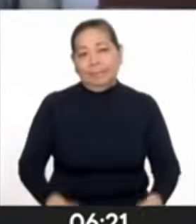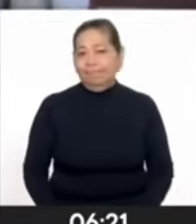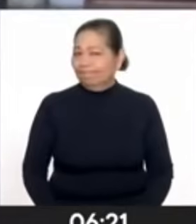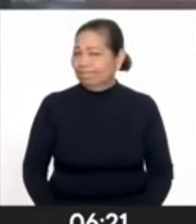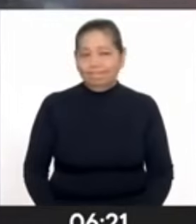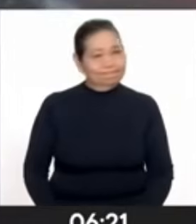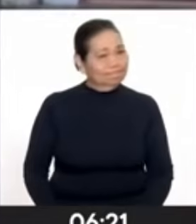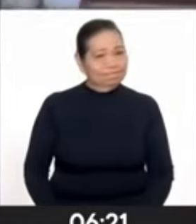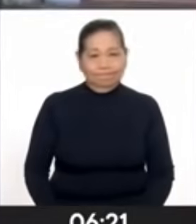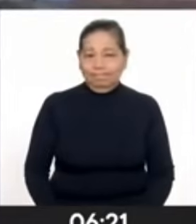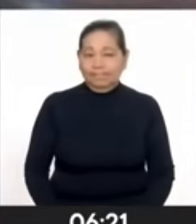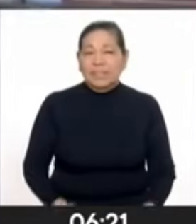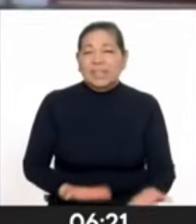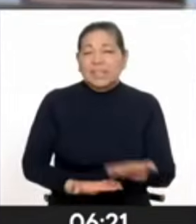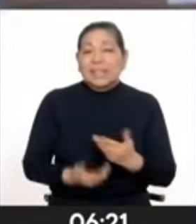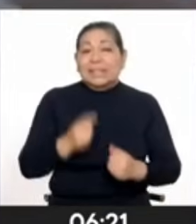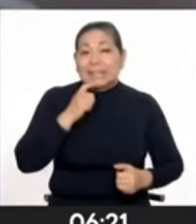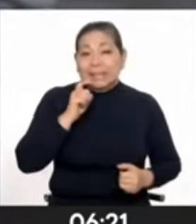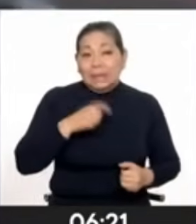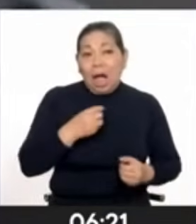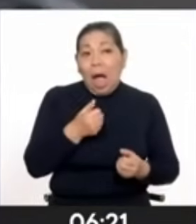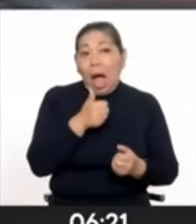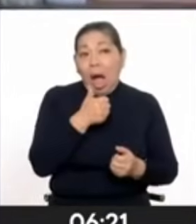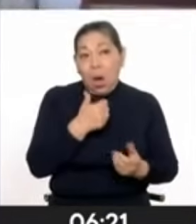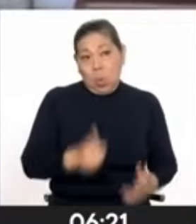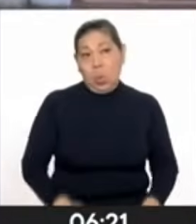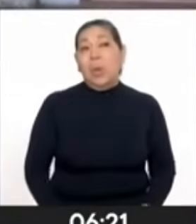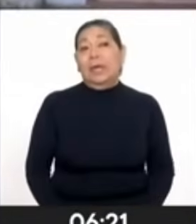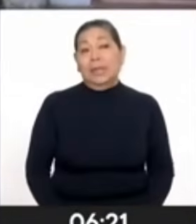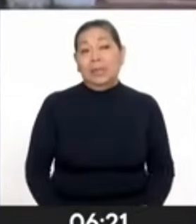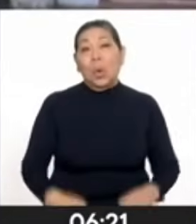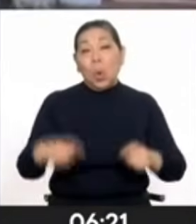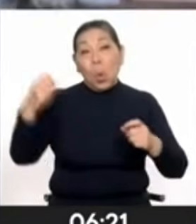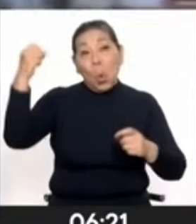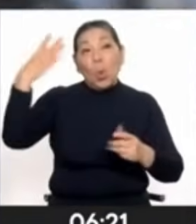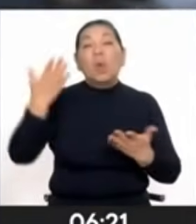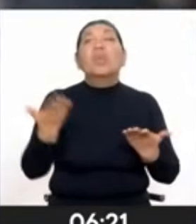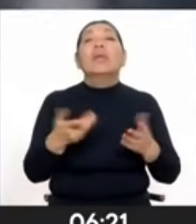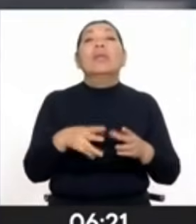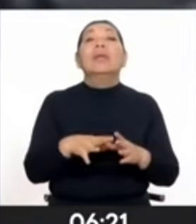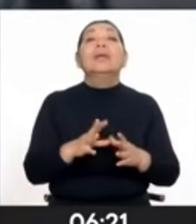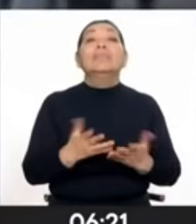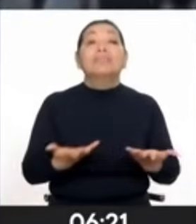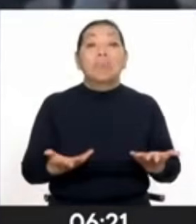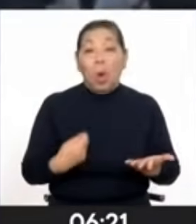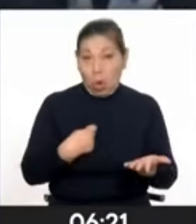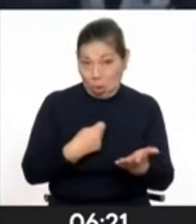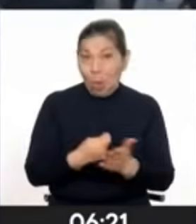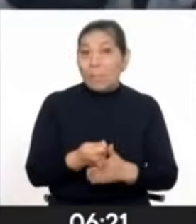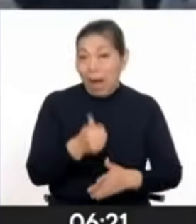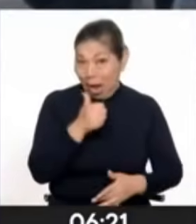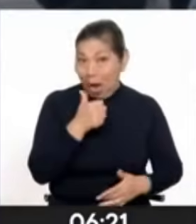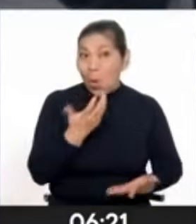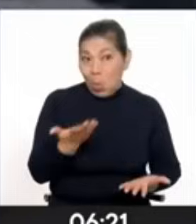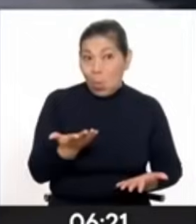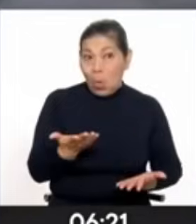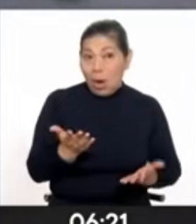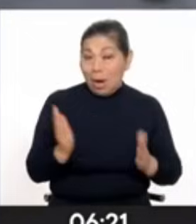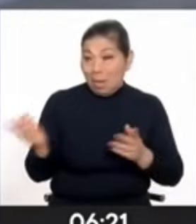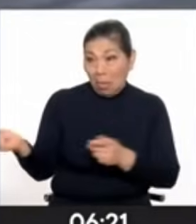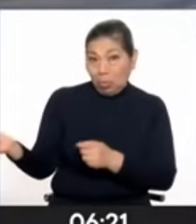terminar, para este negocio se necesita abundante agua y también energía eléctrica. ¿De dónde lo sacaba? Comprábamos agua, señor, a los